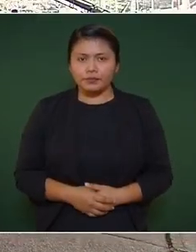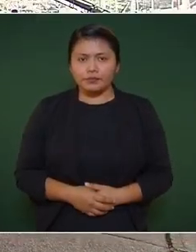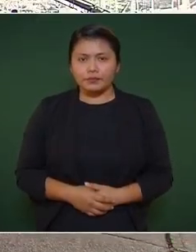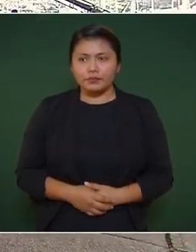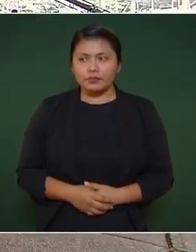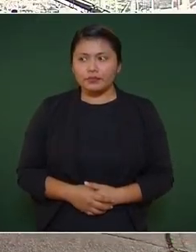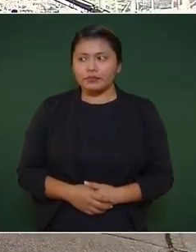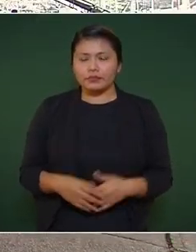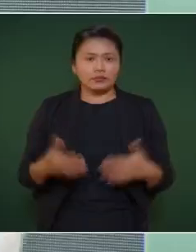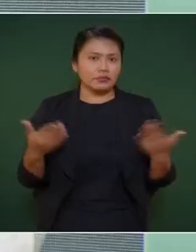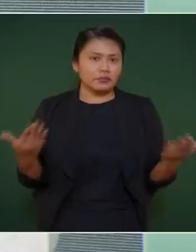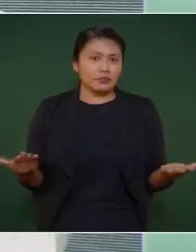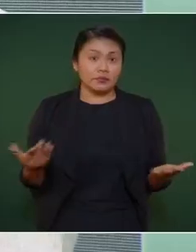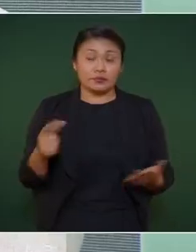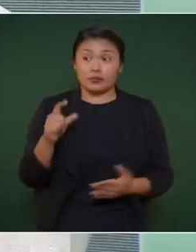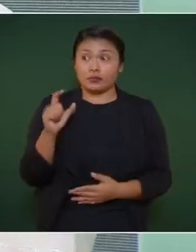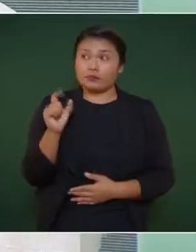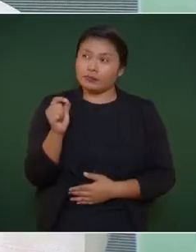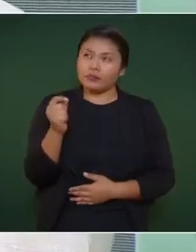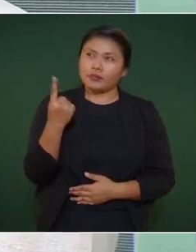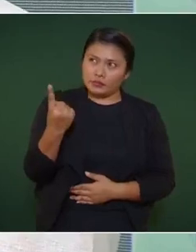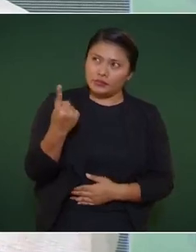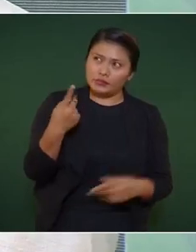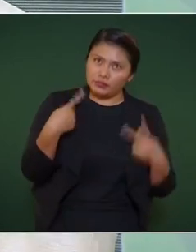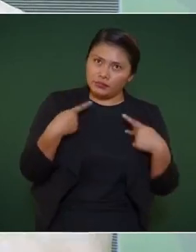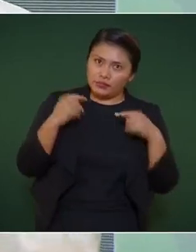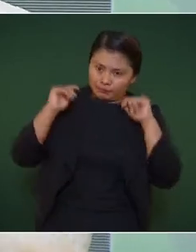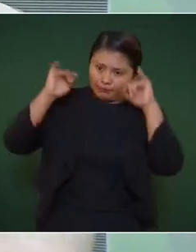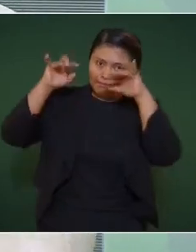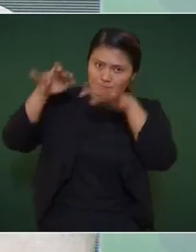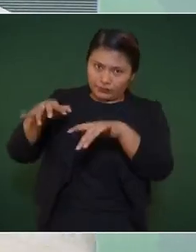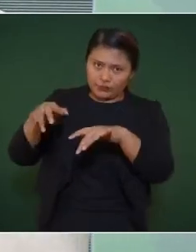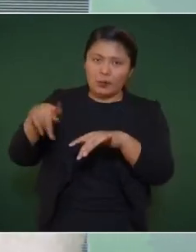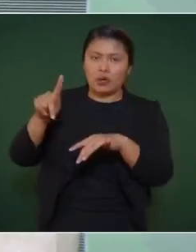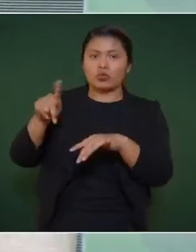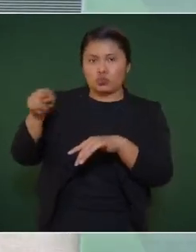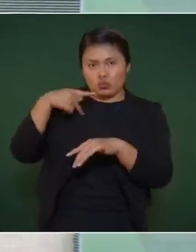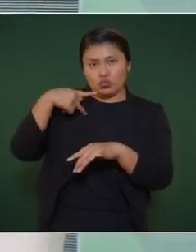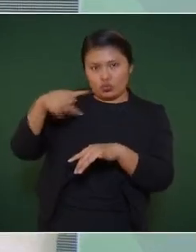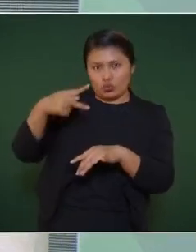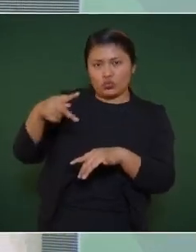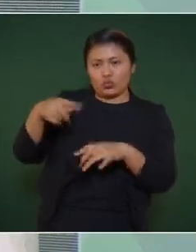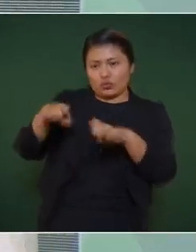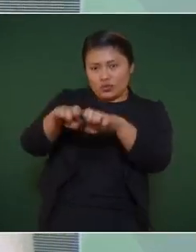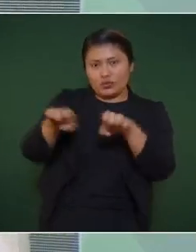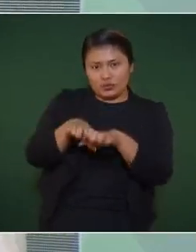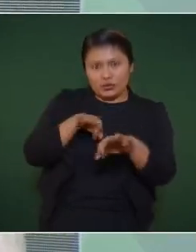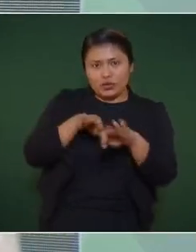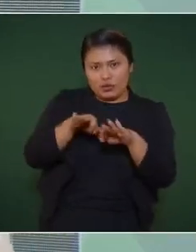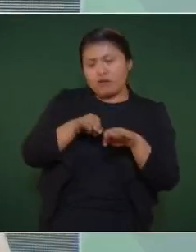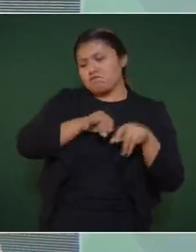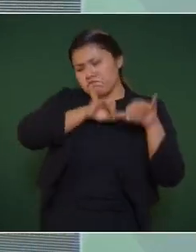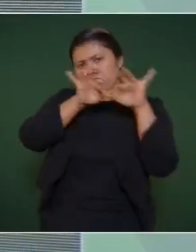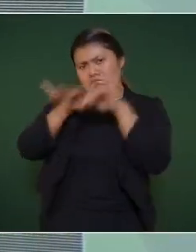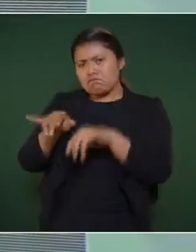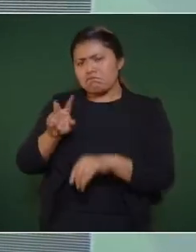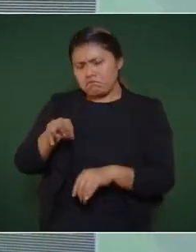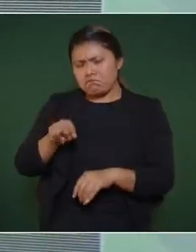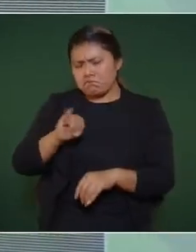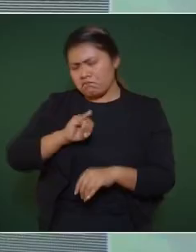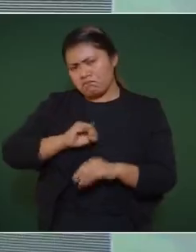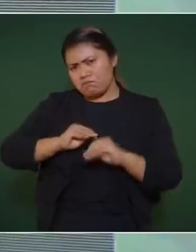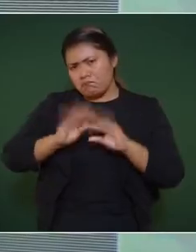o sea que fueron 21, pero fueron sus equipos. Es todo un sistema